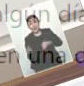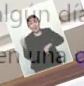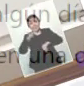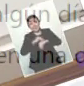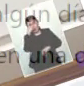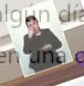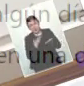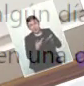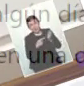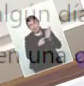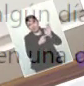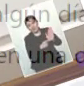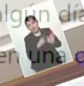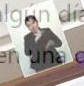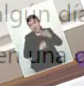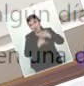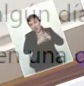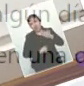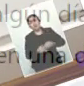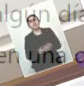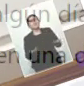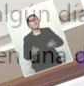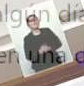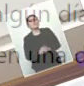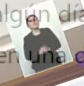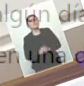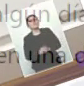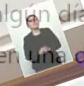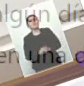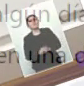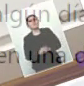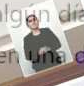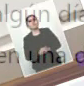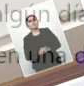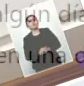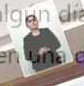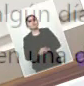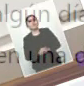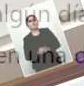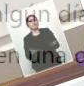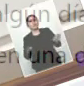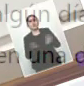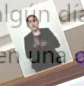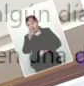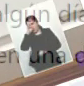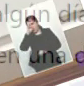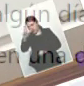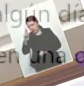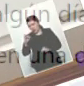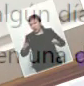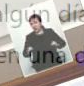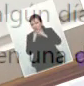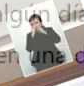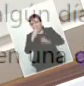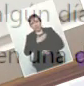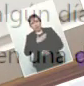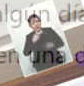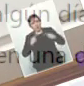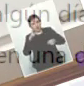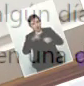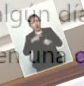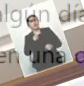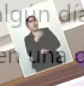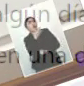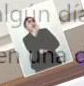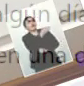Una reunión donde no pensé ni siquiera que pudiera haber un dolor tan grande como percibido ahí. Las madres y